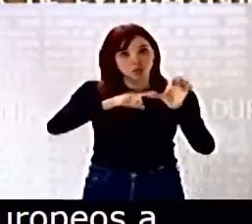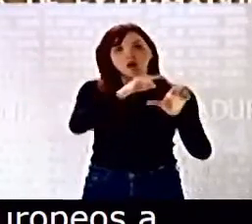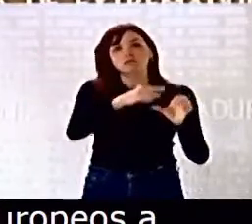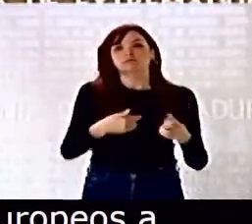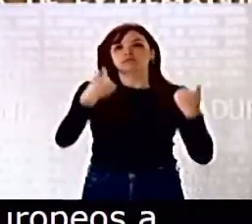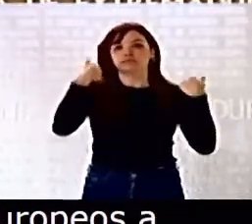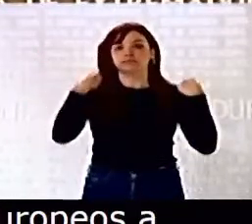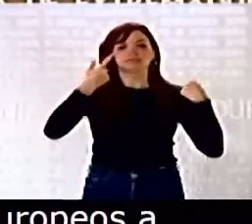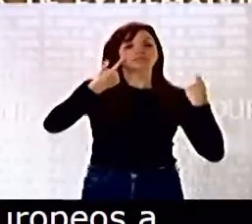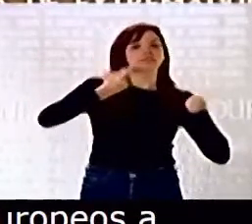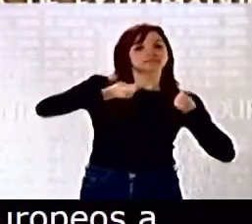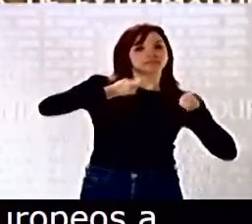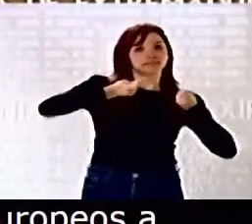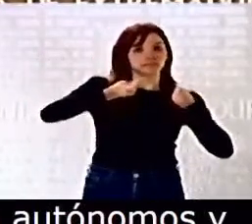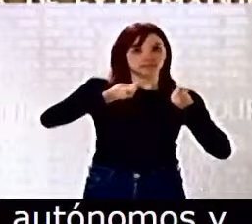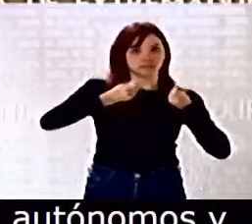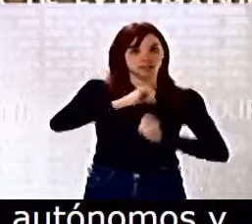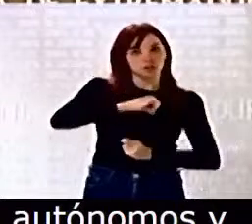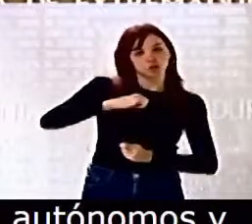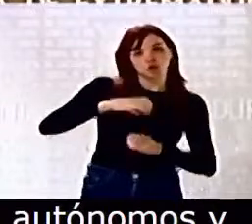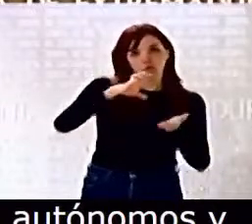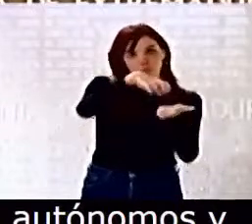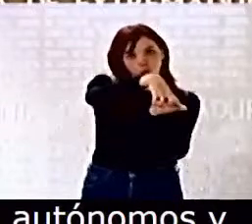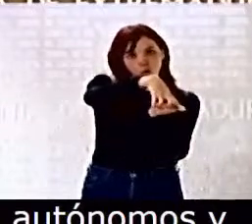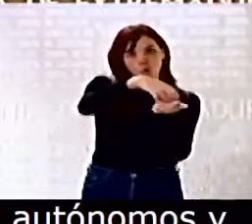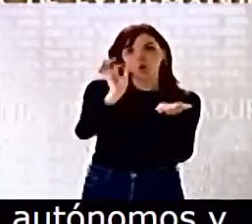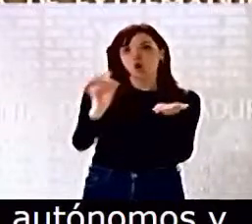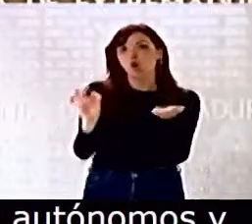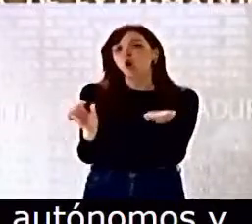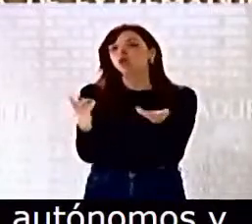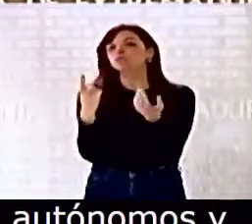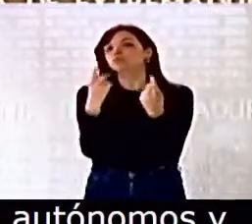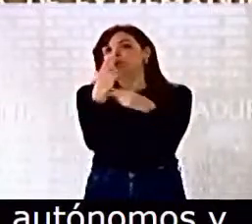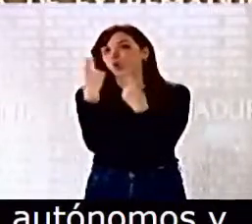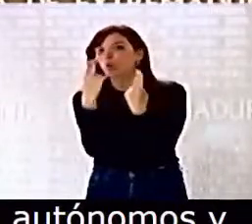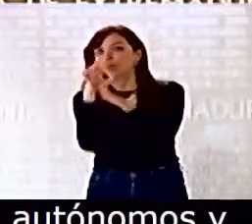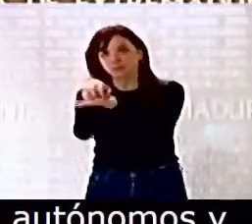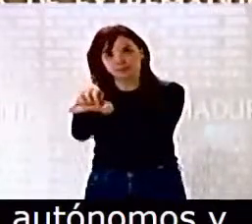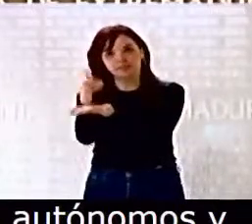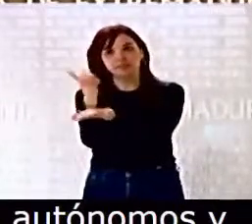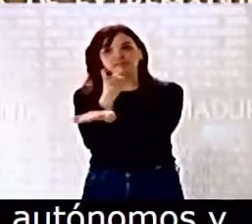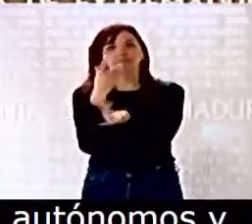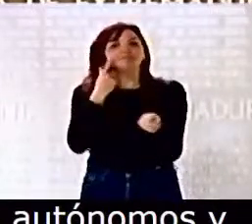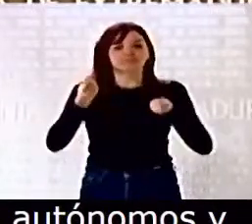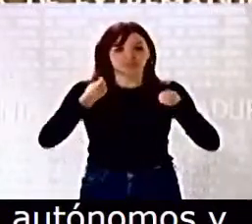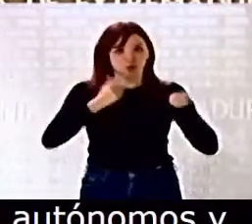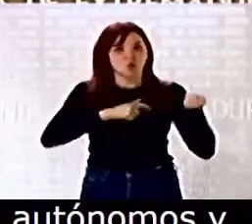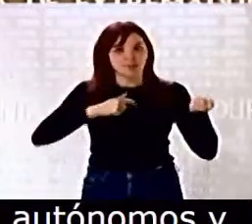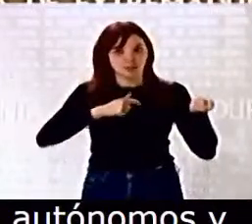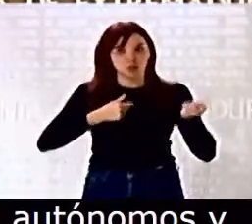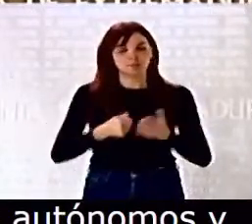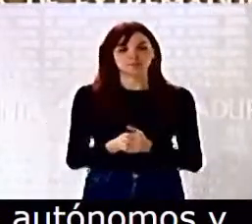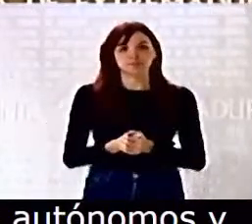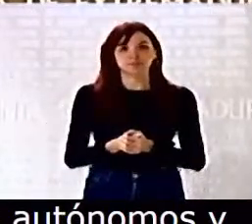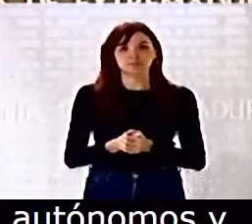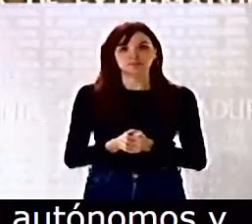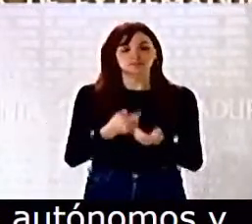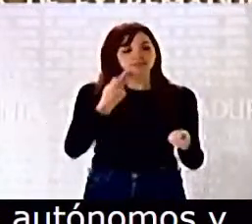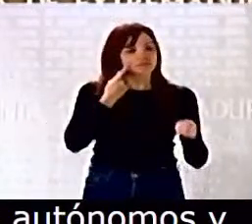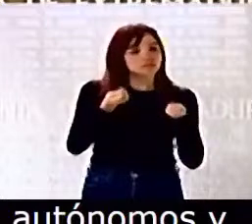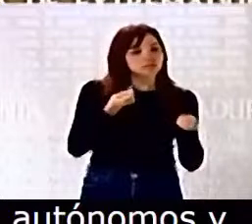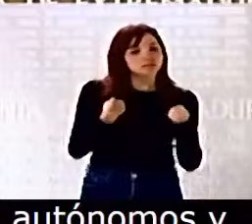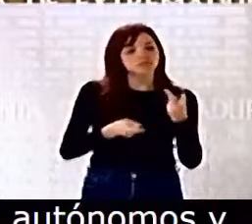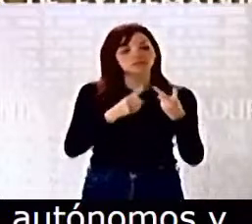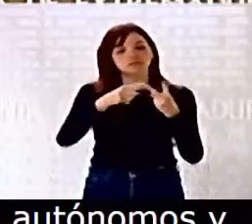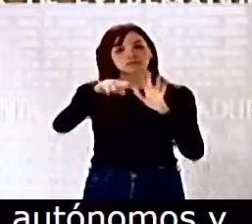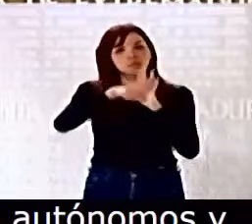autónomos y entes públicos, y se abarca los trabajos de coordinación, programación